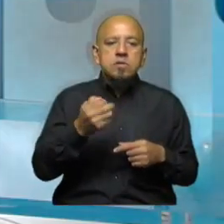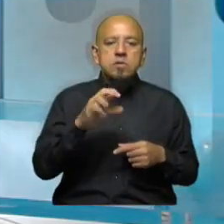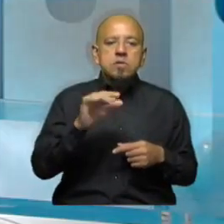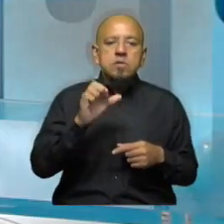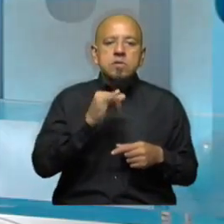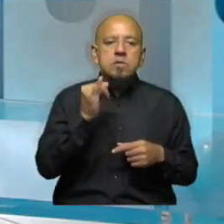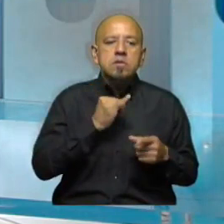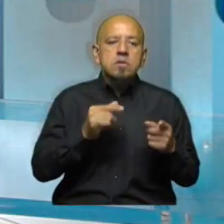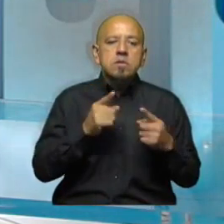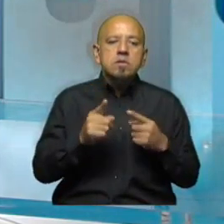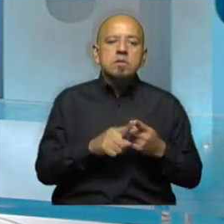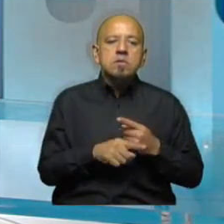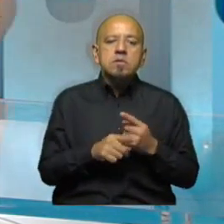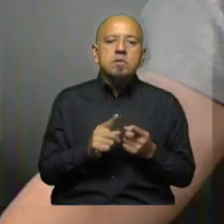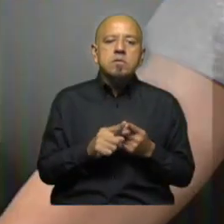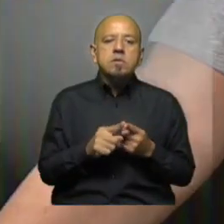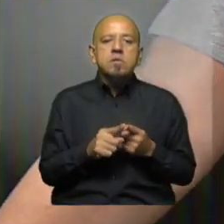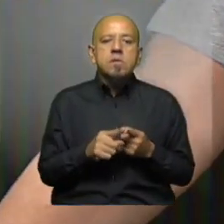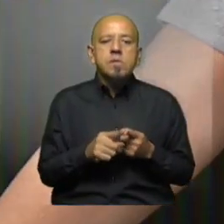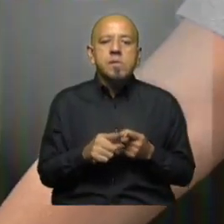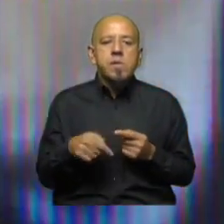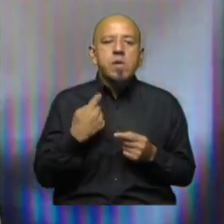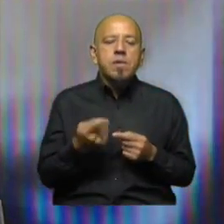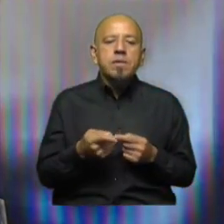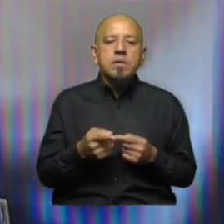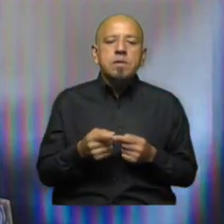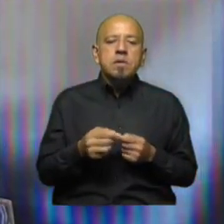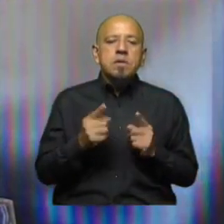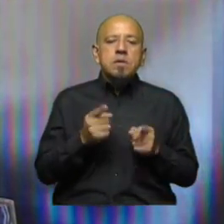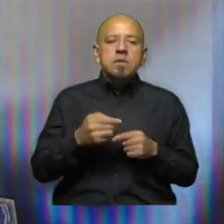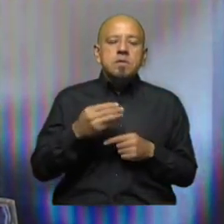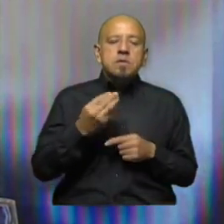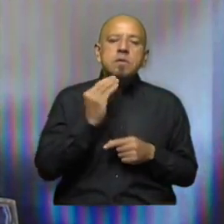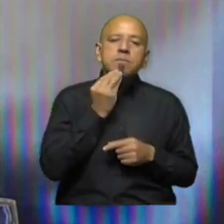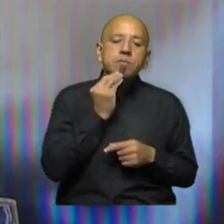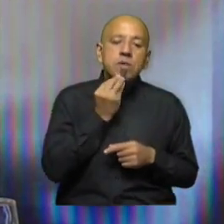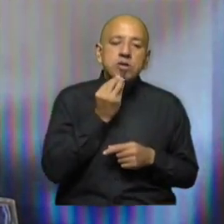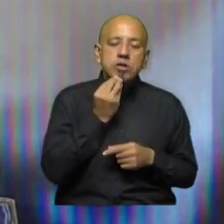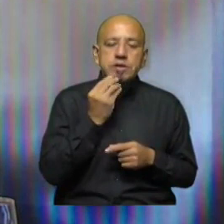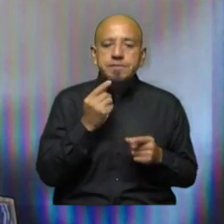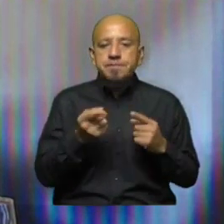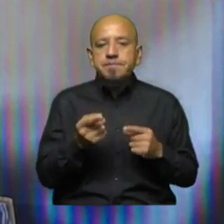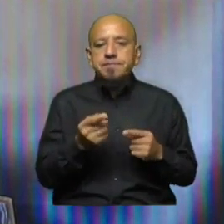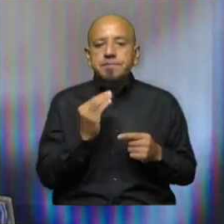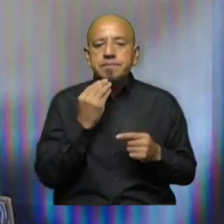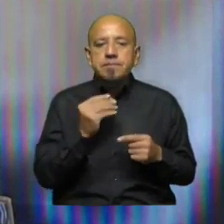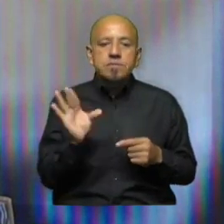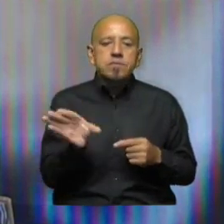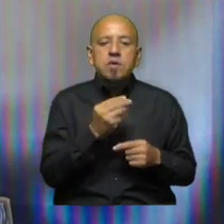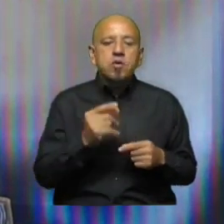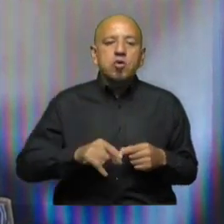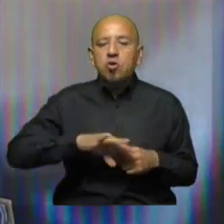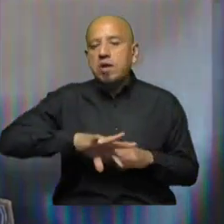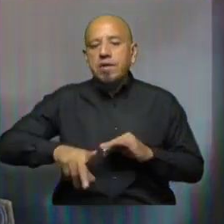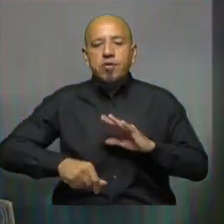cumpleaños para el maestro Tabárez. Seguimos repasando, ¿cuáles otras? Está la de Jorge Valle. Sí, todos ladrones. Todos ladrones, desde el primero hasta el